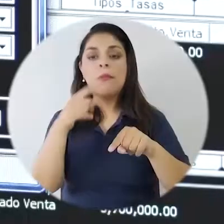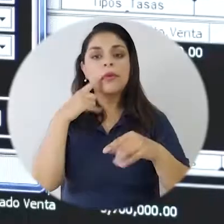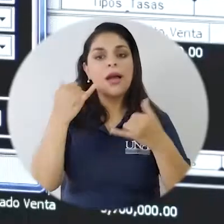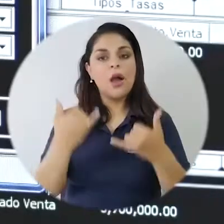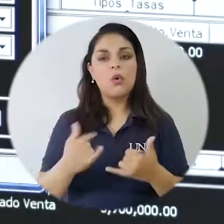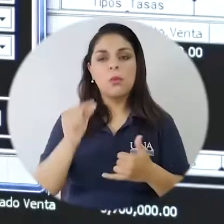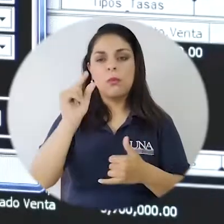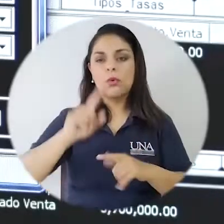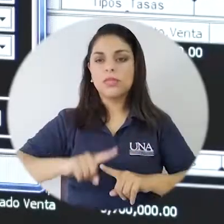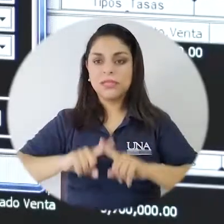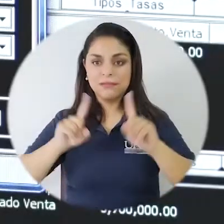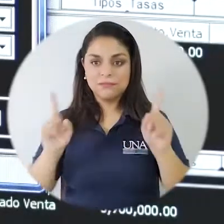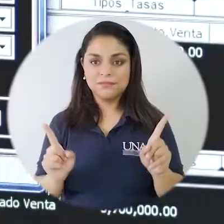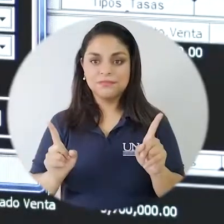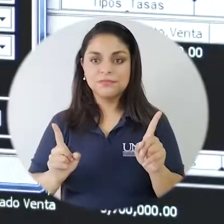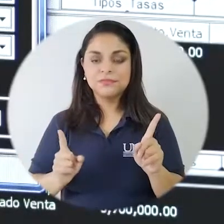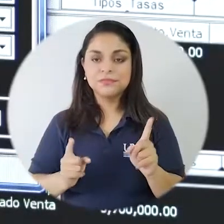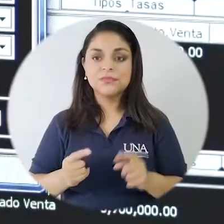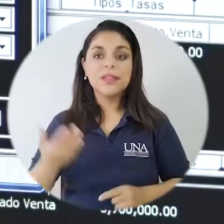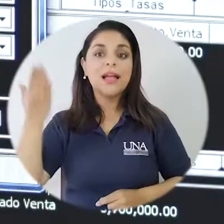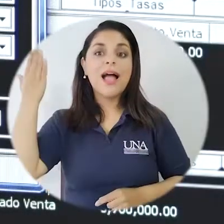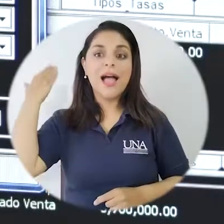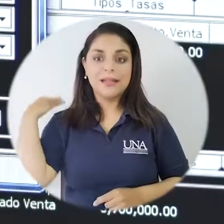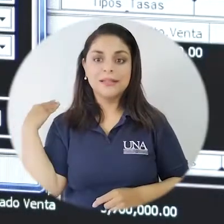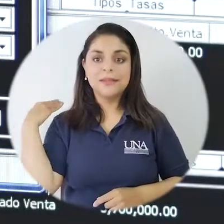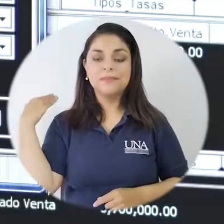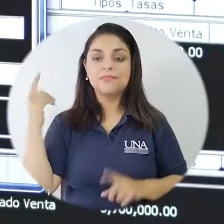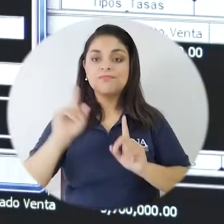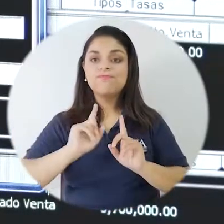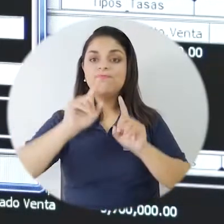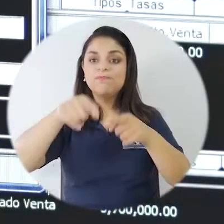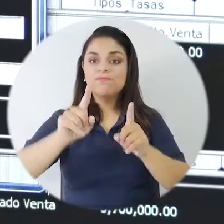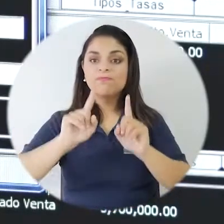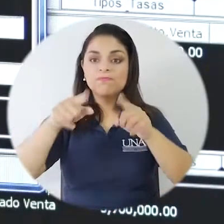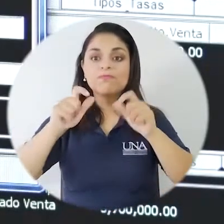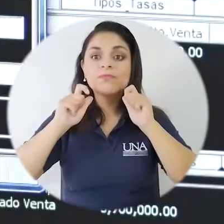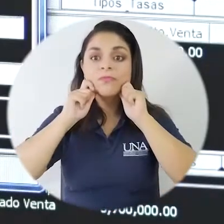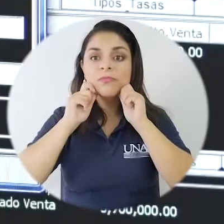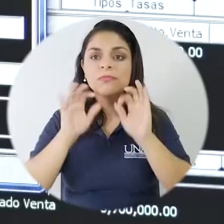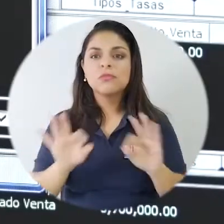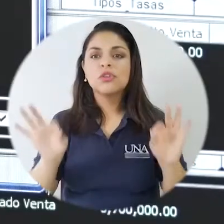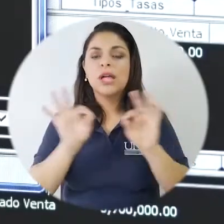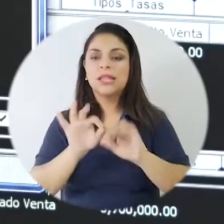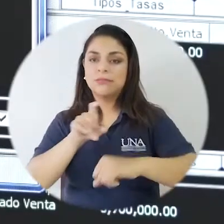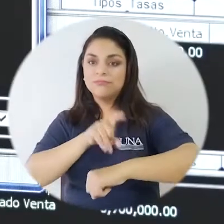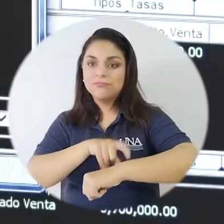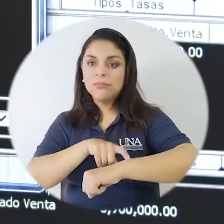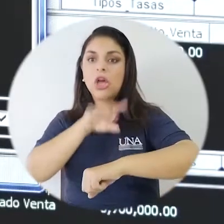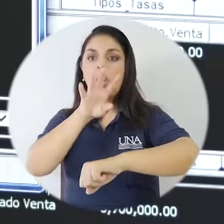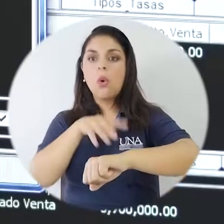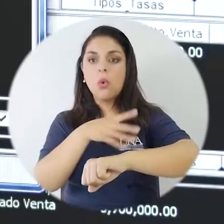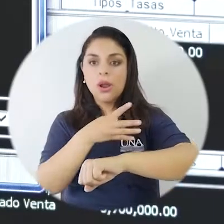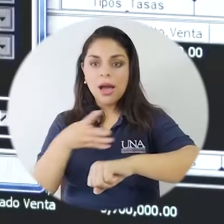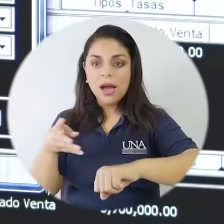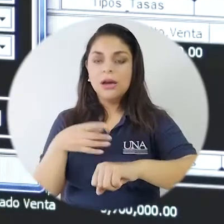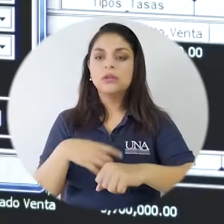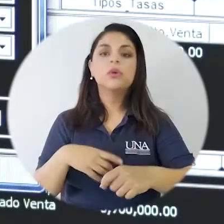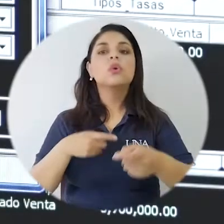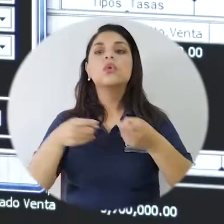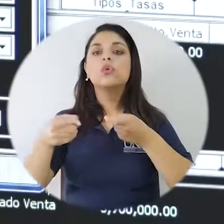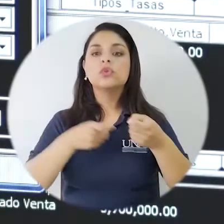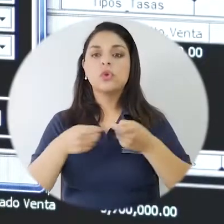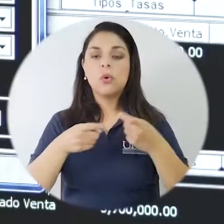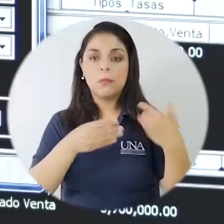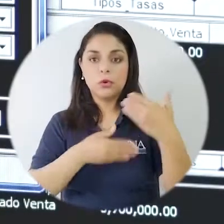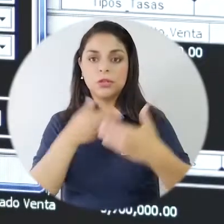¿verdad? A veces uno de los elementos en la presencialidad muy importante es el horario,